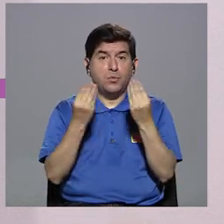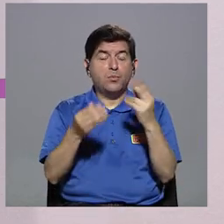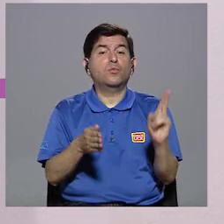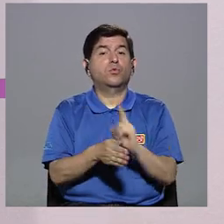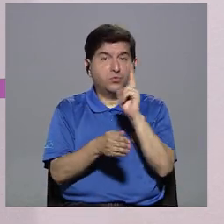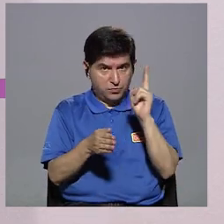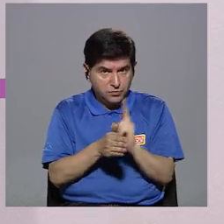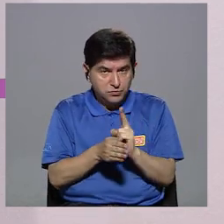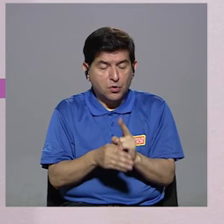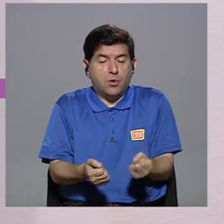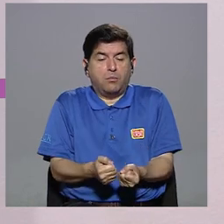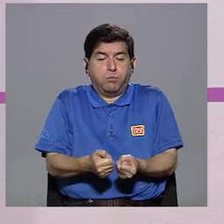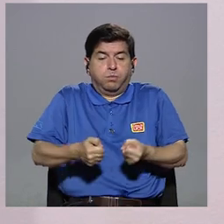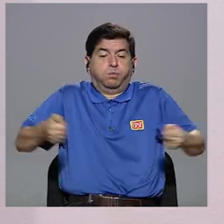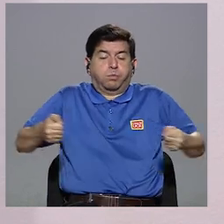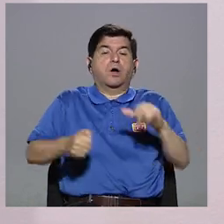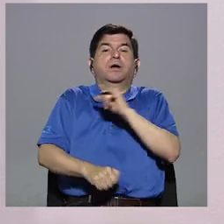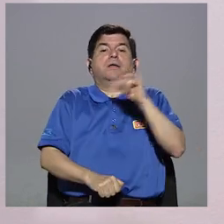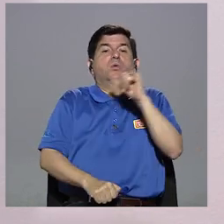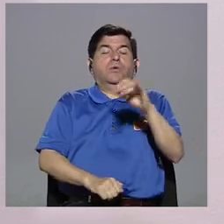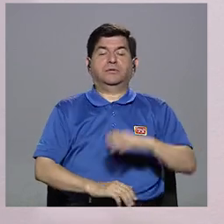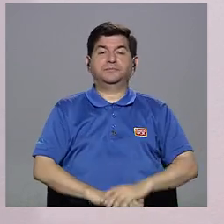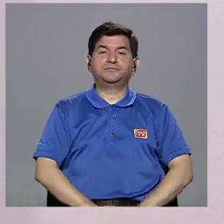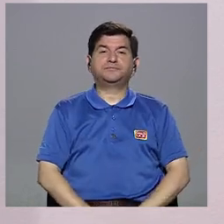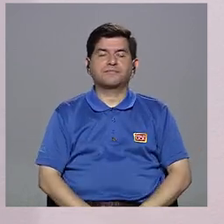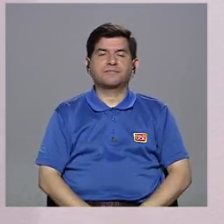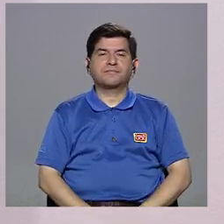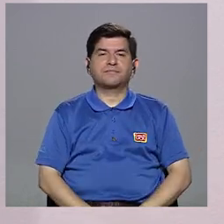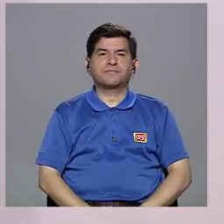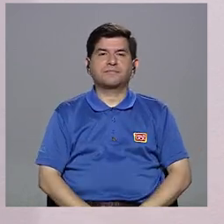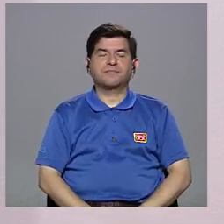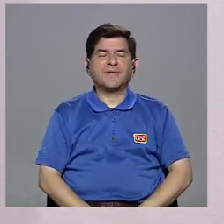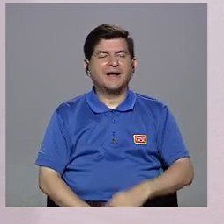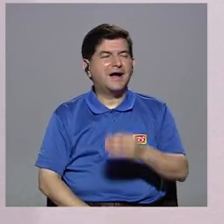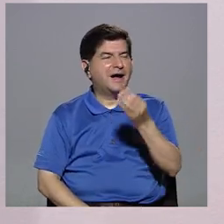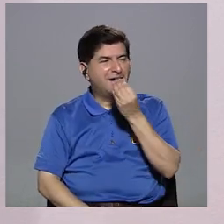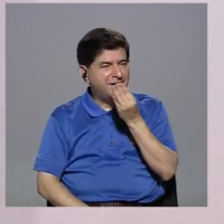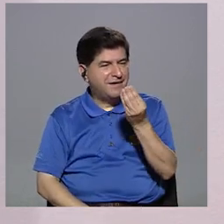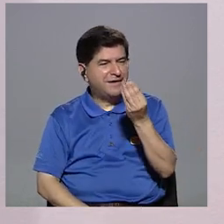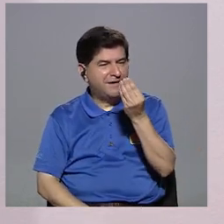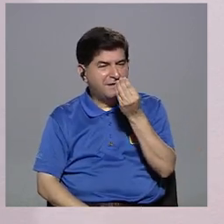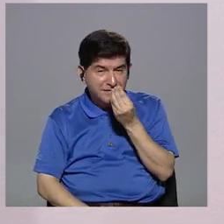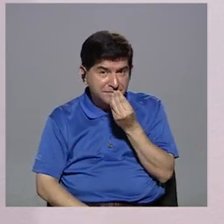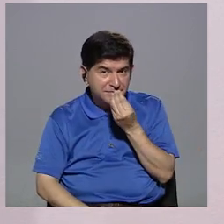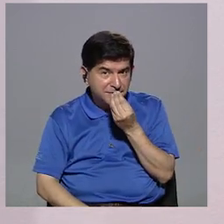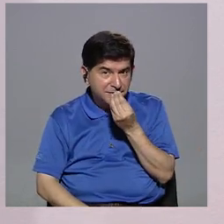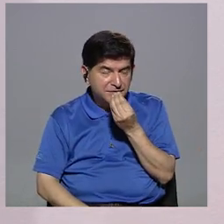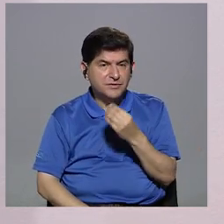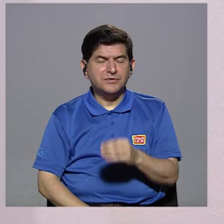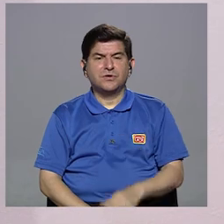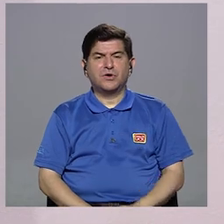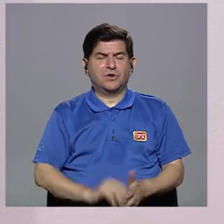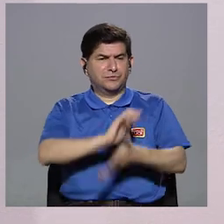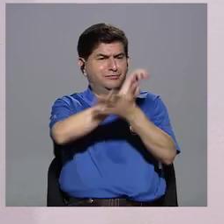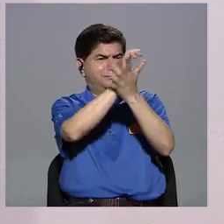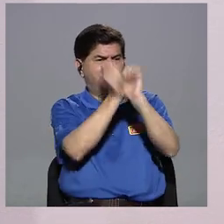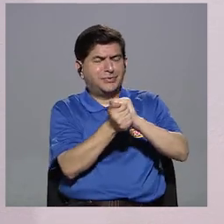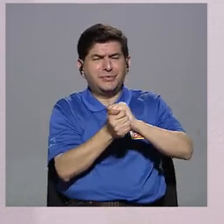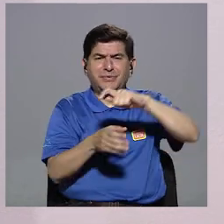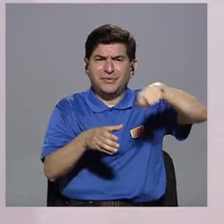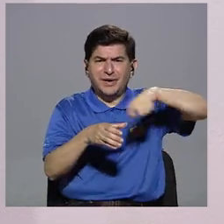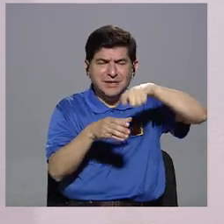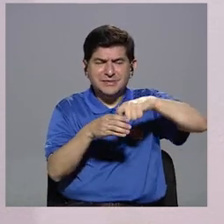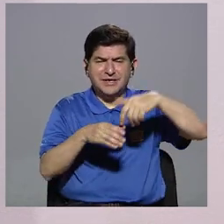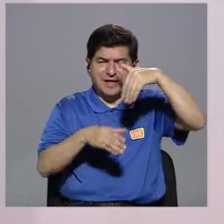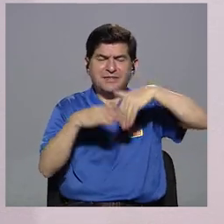consumo excesivo de frutas engorda también cuáles son los alimentos que se transforman